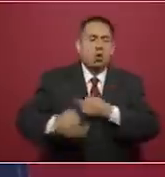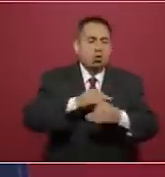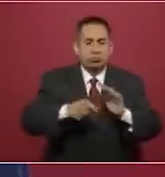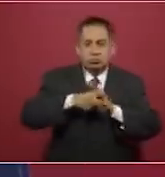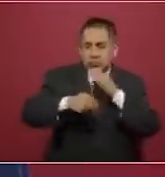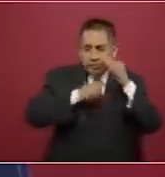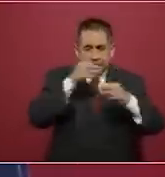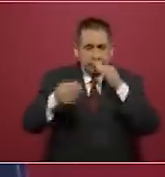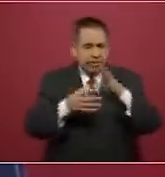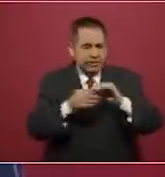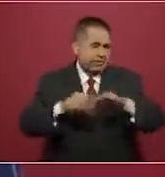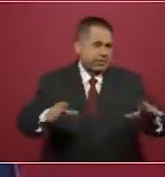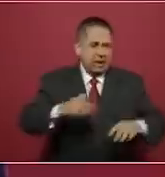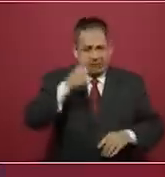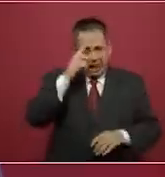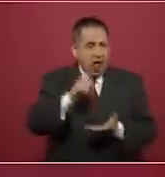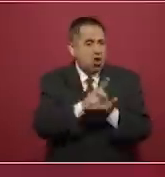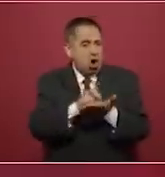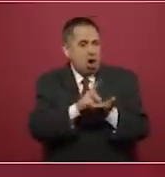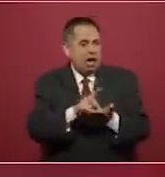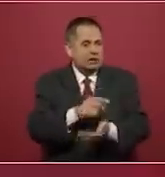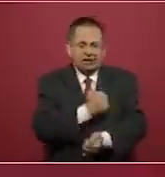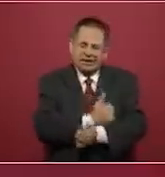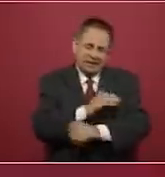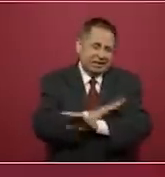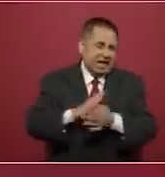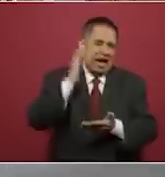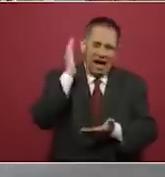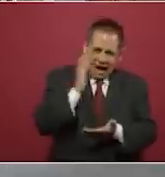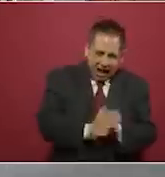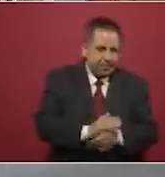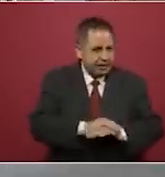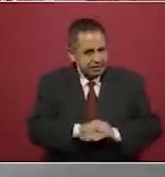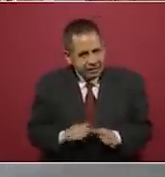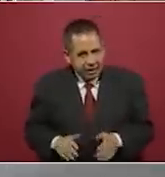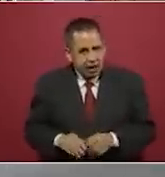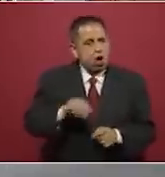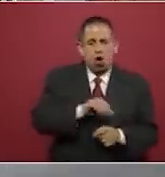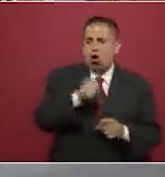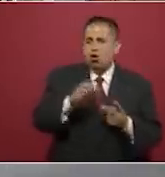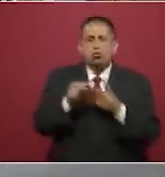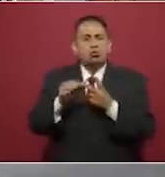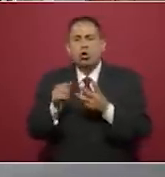medios de información dando opciones dando alternativas